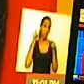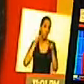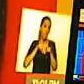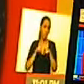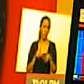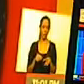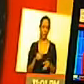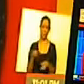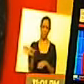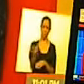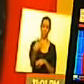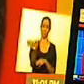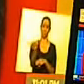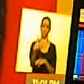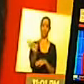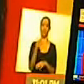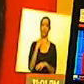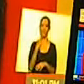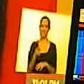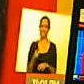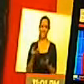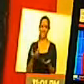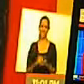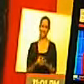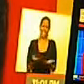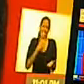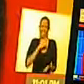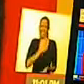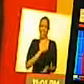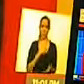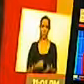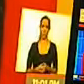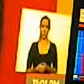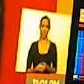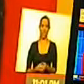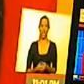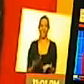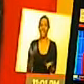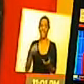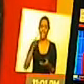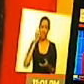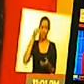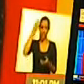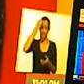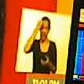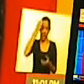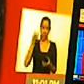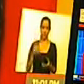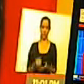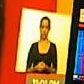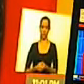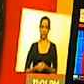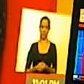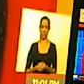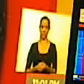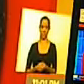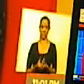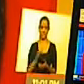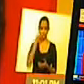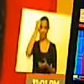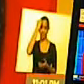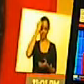esta manera a decirle que lo trata como una pieza. ¿Qué es esto? Okay. O sea, ¿qué se metió este tipo en la cabeza? O sea, ¿qué se metió este hombre en